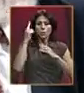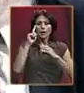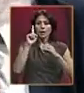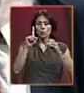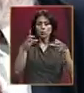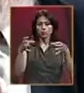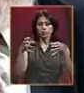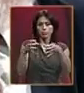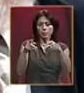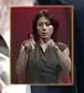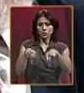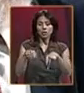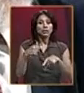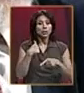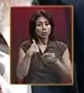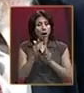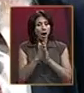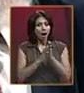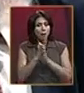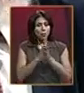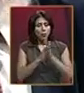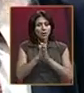que por cierto, aprovecho y le cuento,